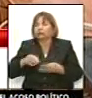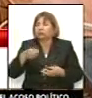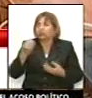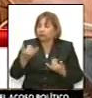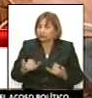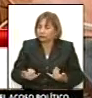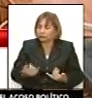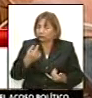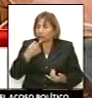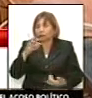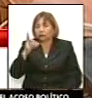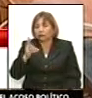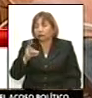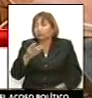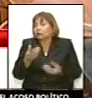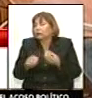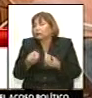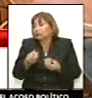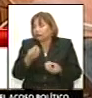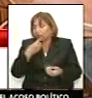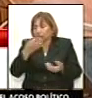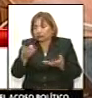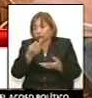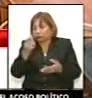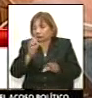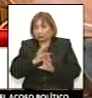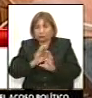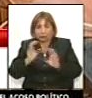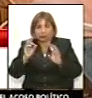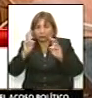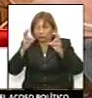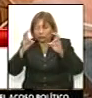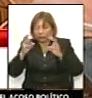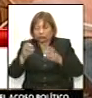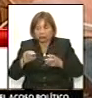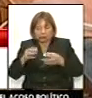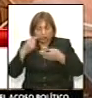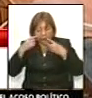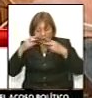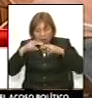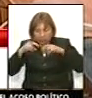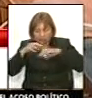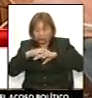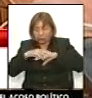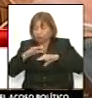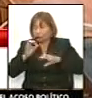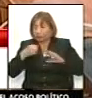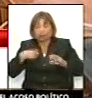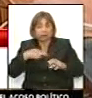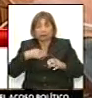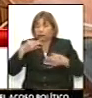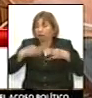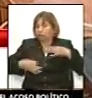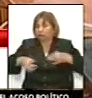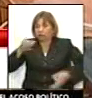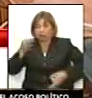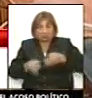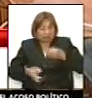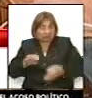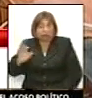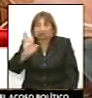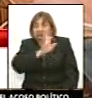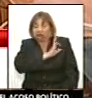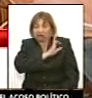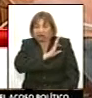qué hoy día nos dice D? Esos son los temas que a nosotros nos tocan verificar. Nosotros no somos fiscales ni somos jueces para ver si